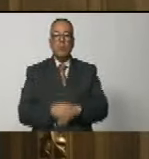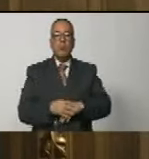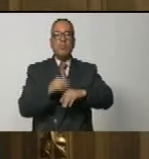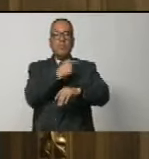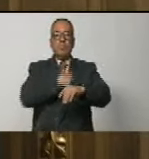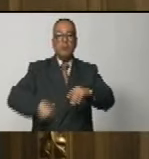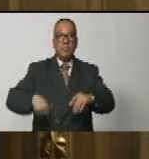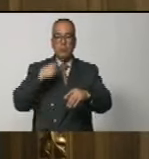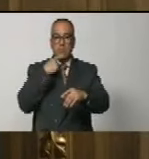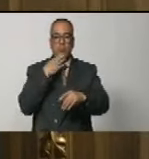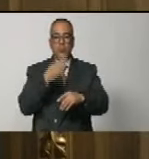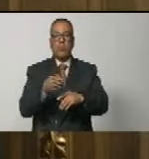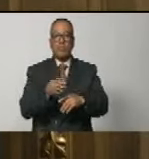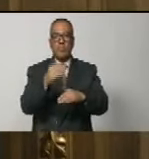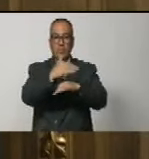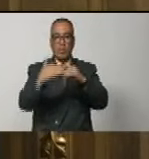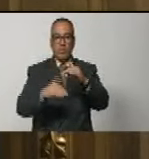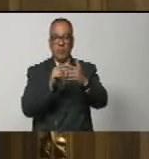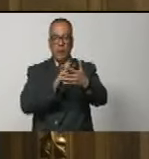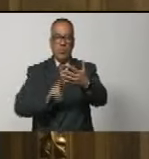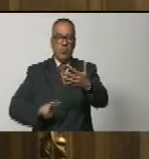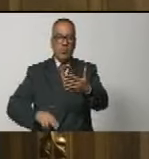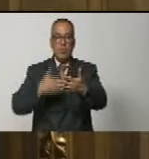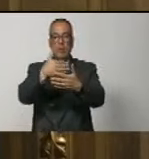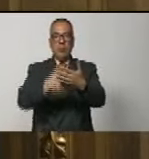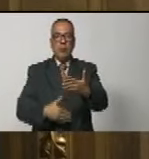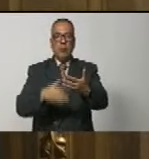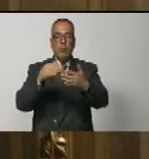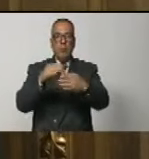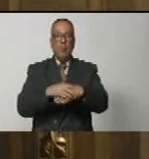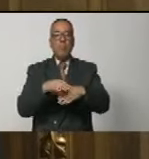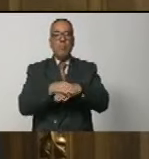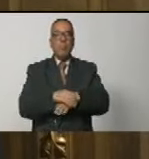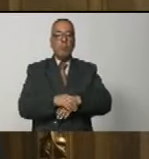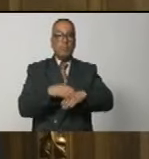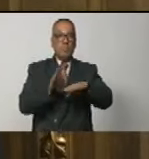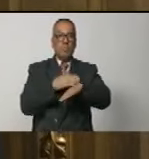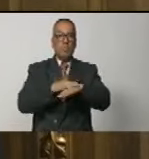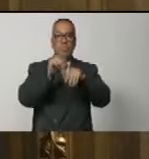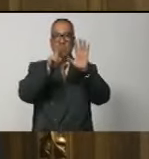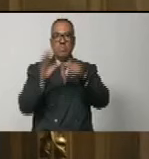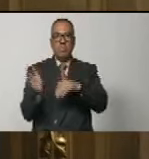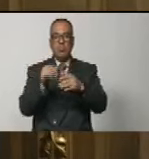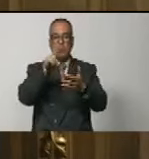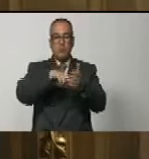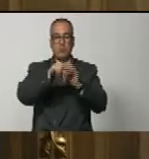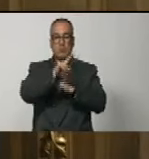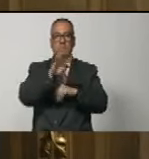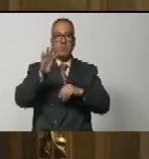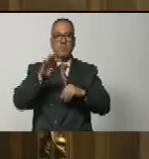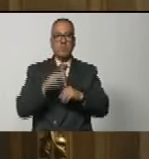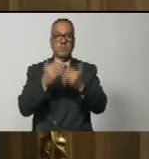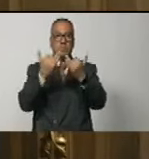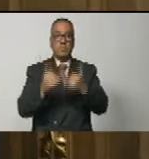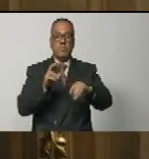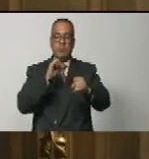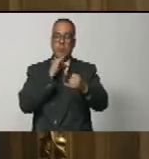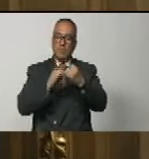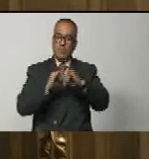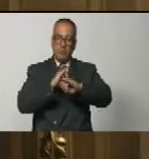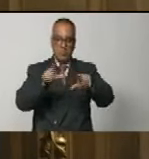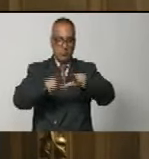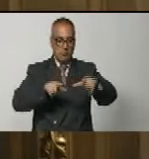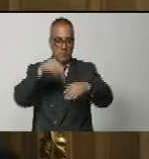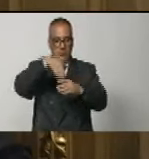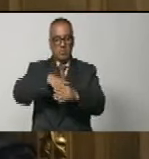el presidente solicitó del subsecretario la lectura del acta de la sesión ordinaria del día jueves 7 de marzo del 2024. Una vez leída y sometida a